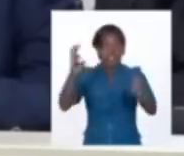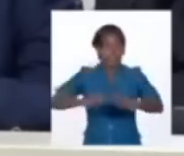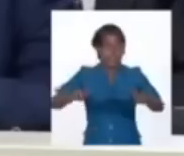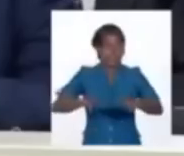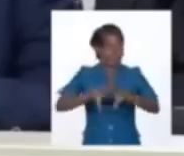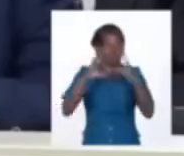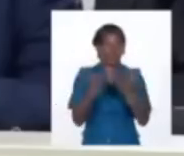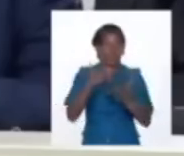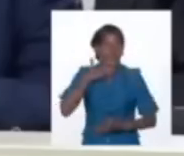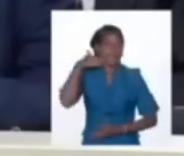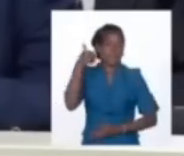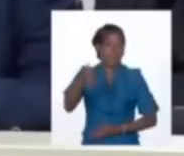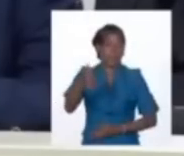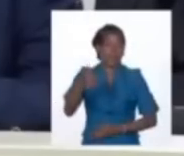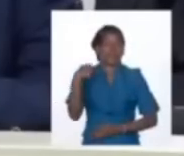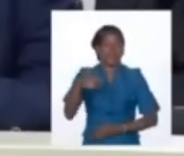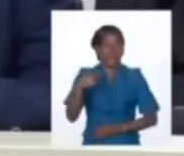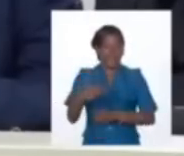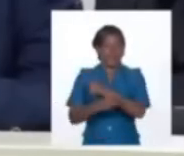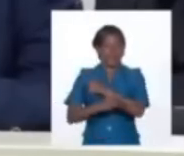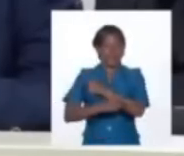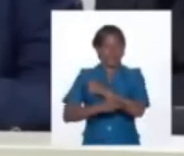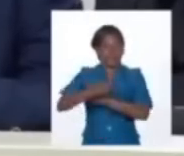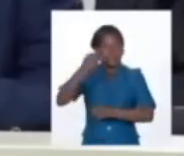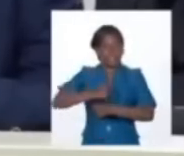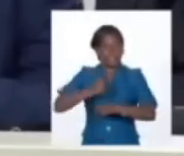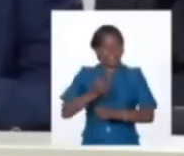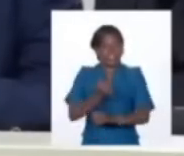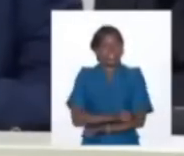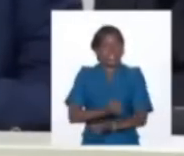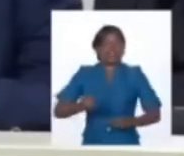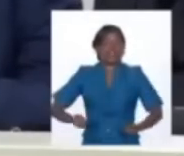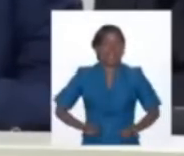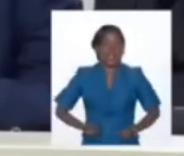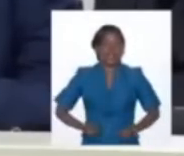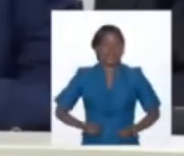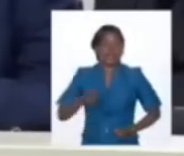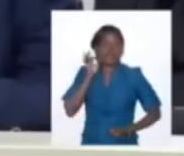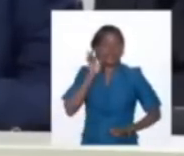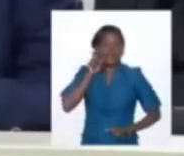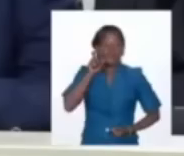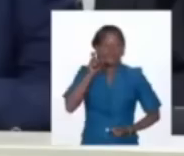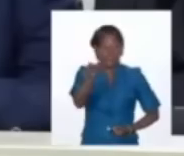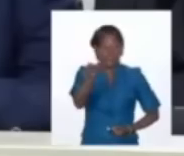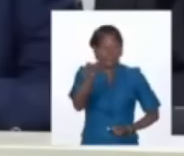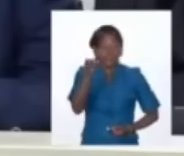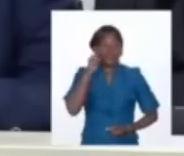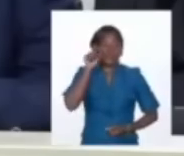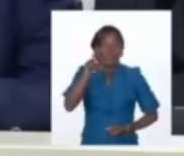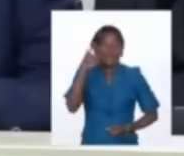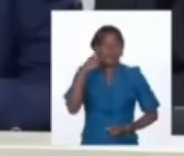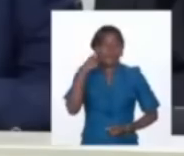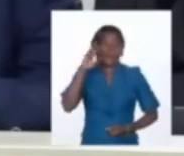la conjunción de esfuerzos para lograr resultados científicos técnicos innovadores y